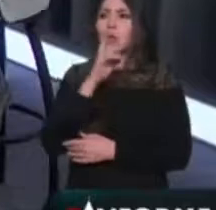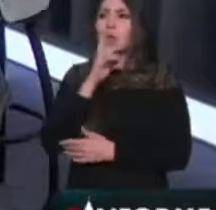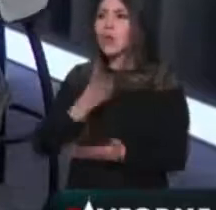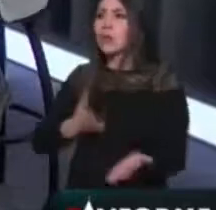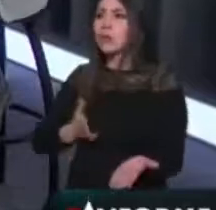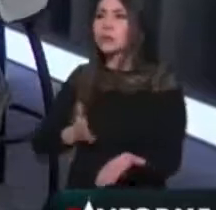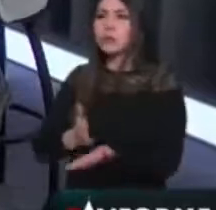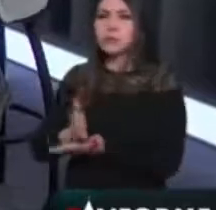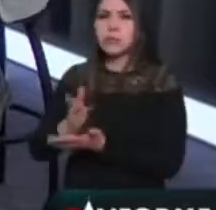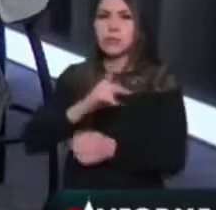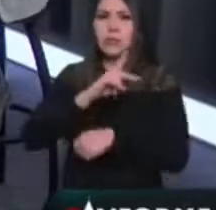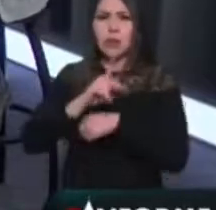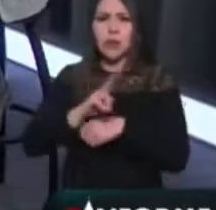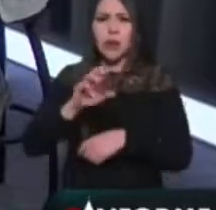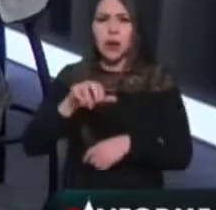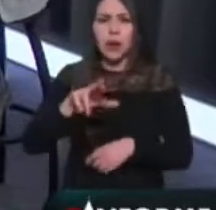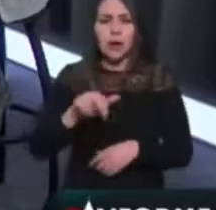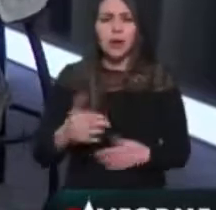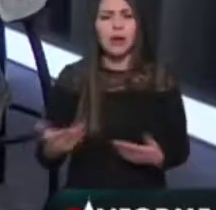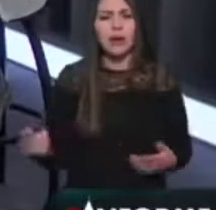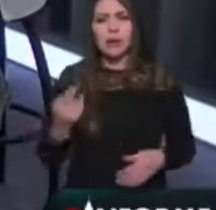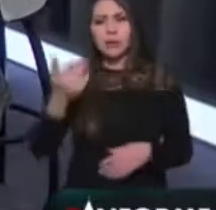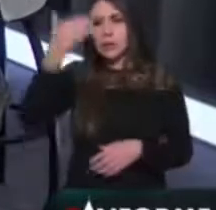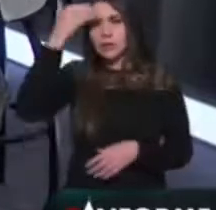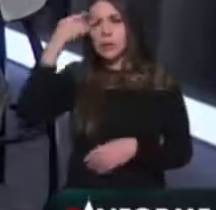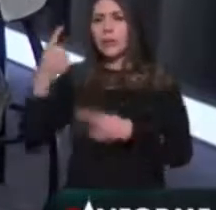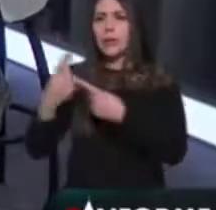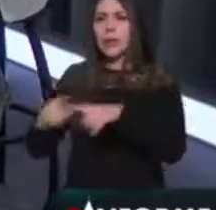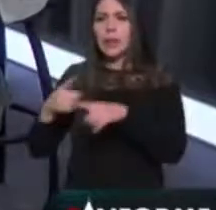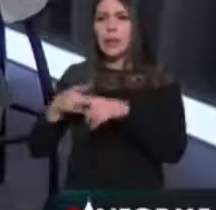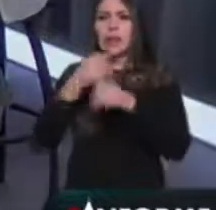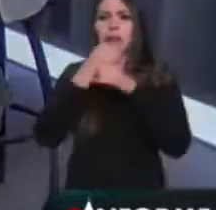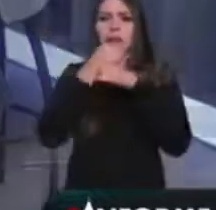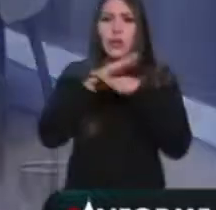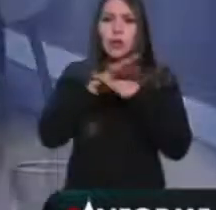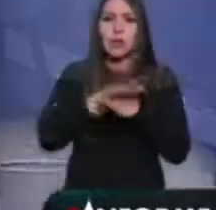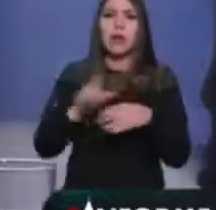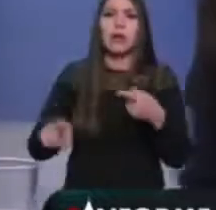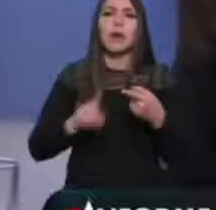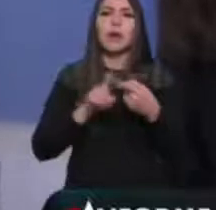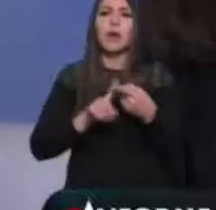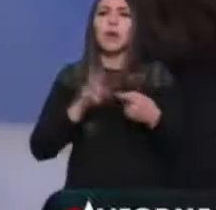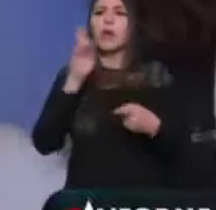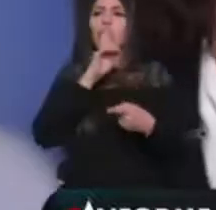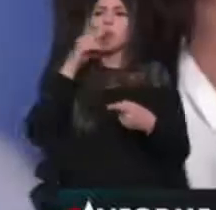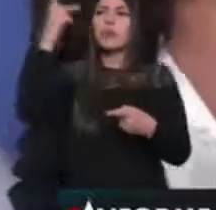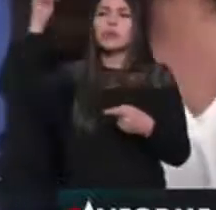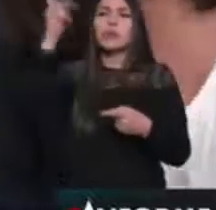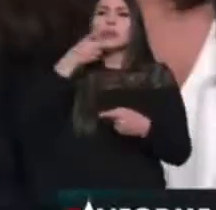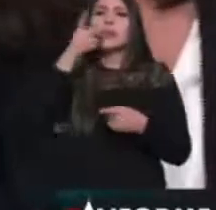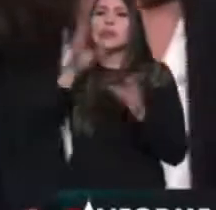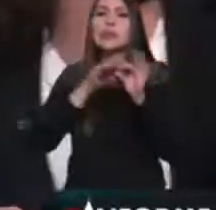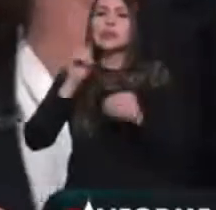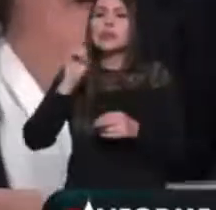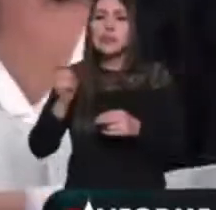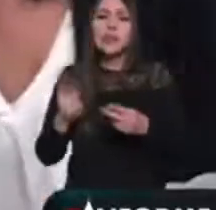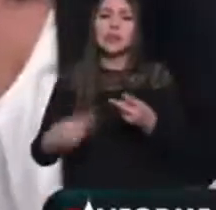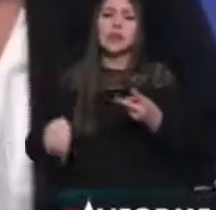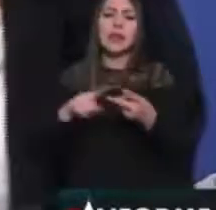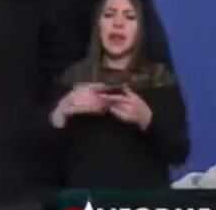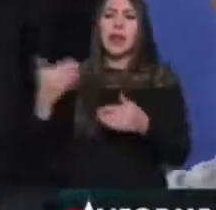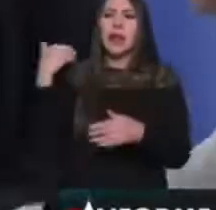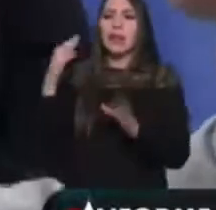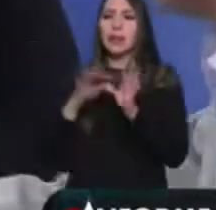que empaparse de las distintas fuentes, la versión rusa, lo que se comentaba hace un momento, toda la historia que hay detrás,